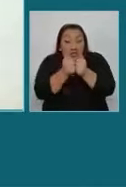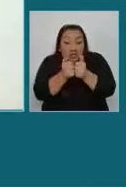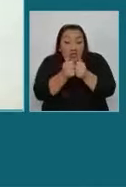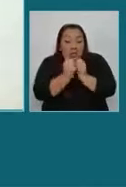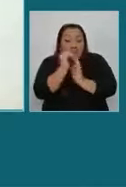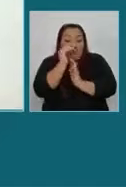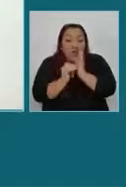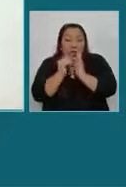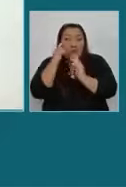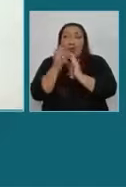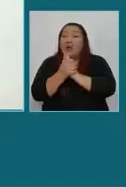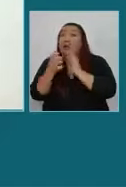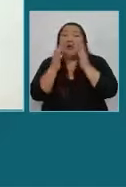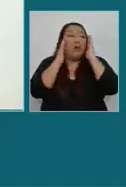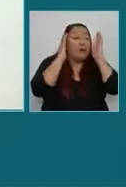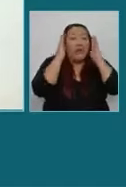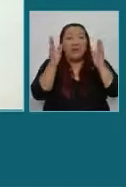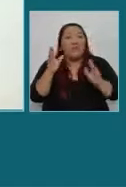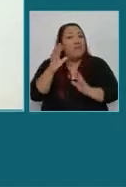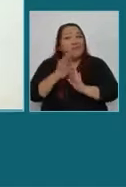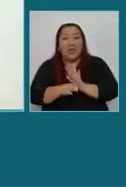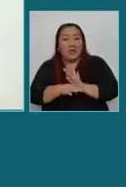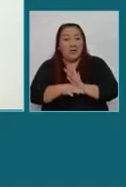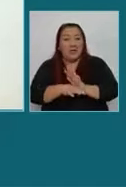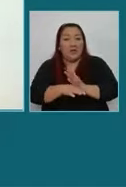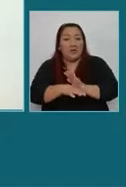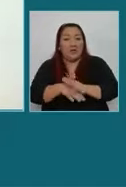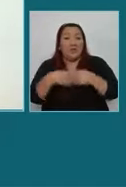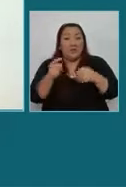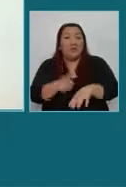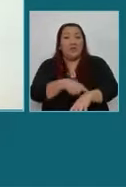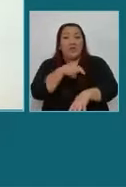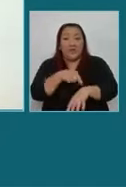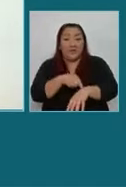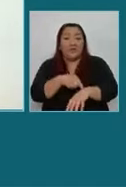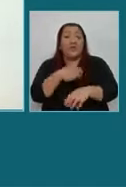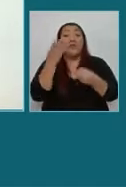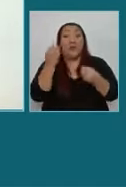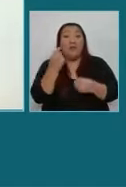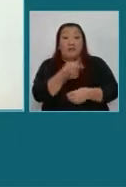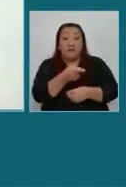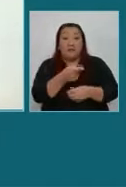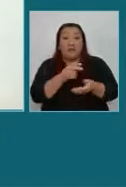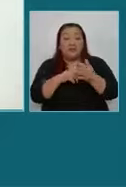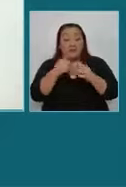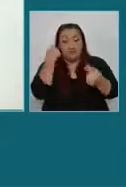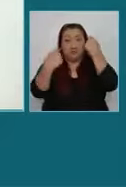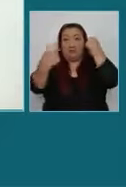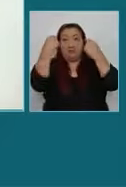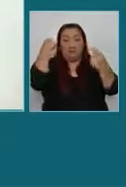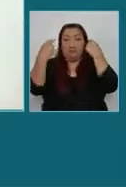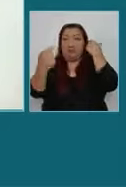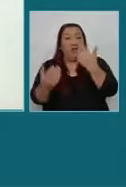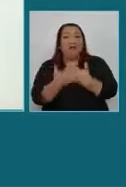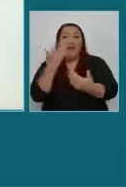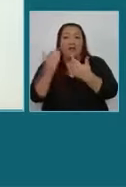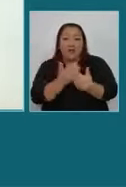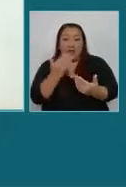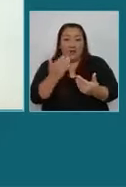es la habilidad que tenemos para concentrarnos por largos periodos de tiempo, y por ende nos distraemos más fácil.